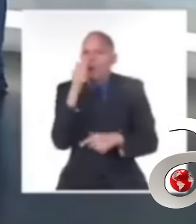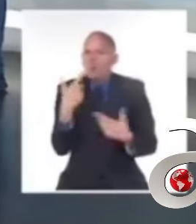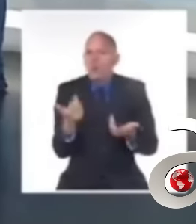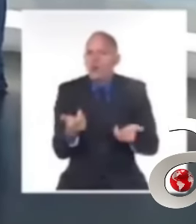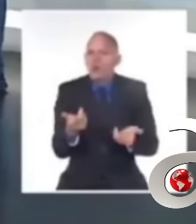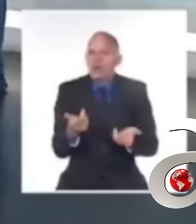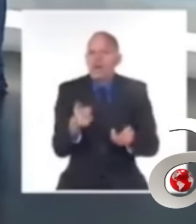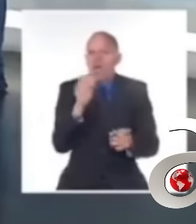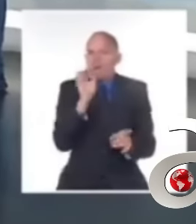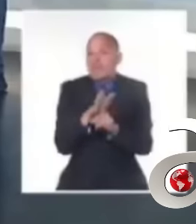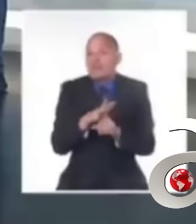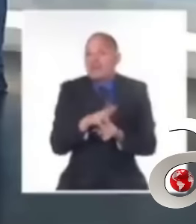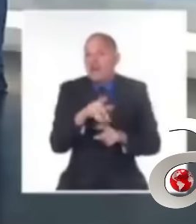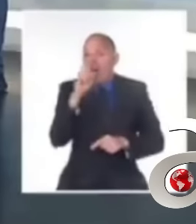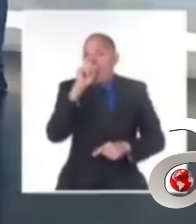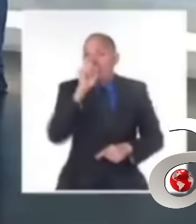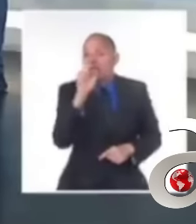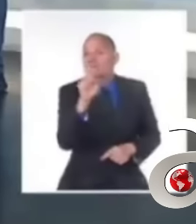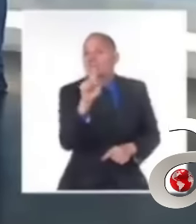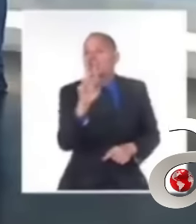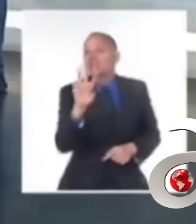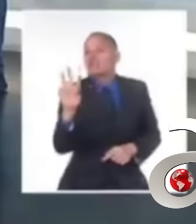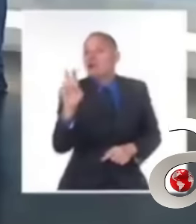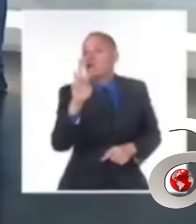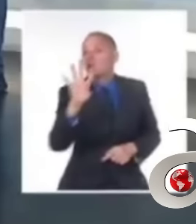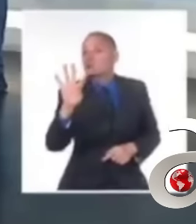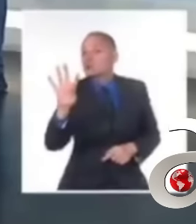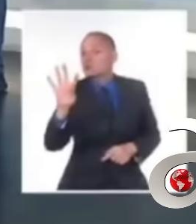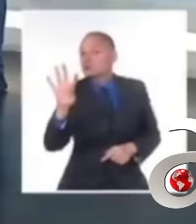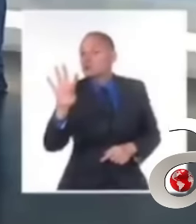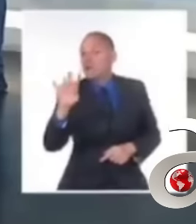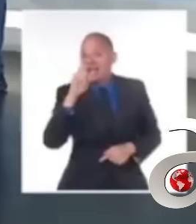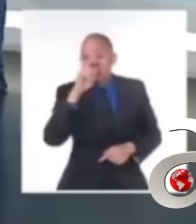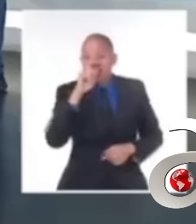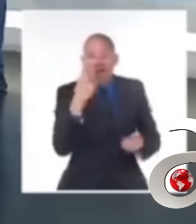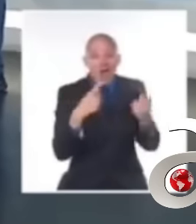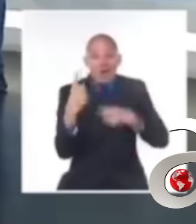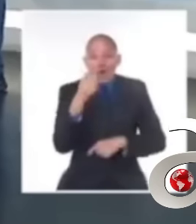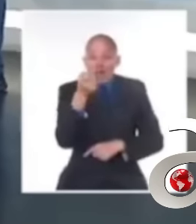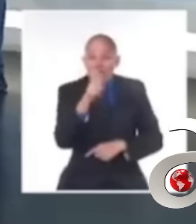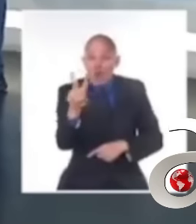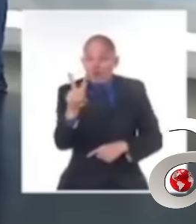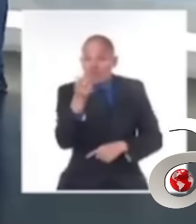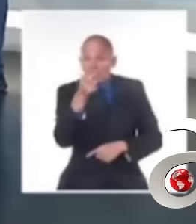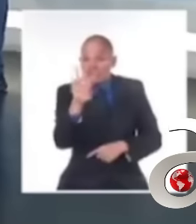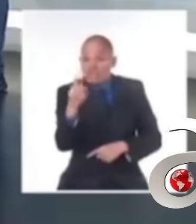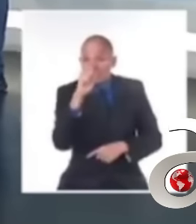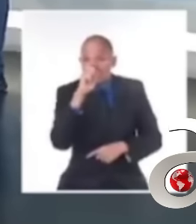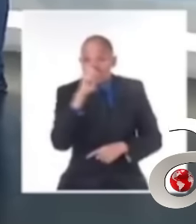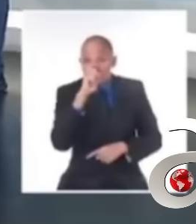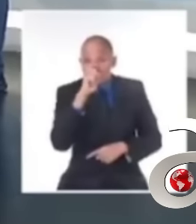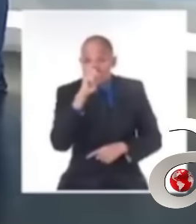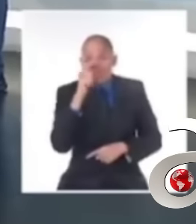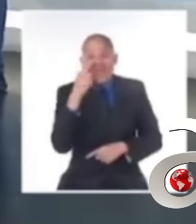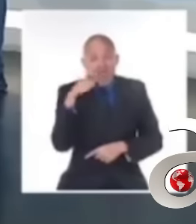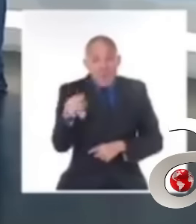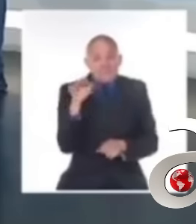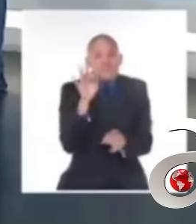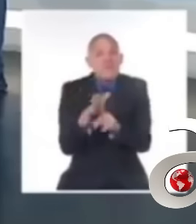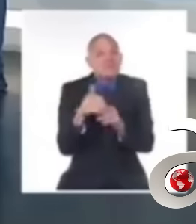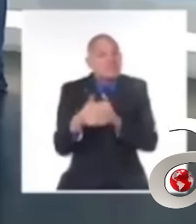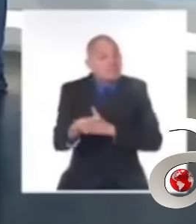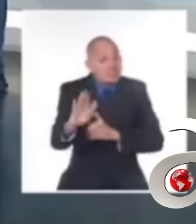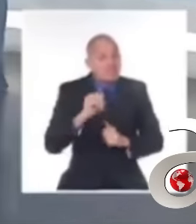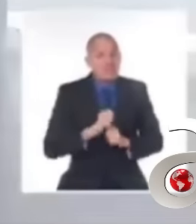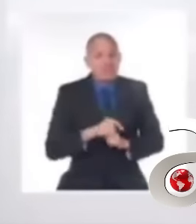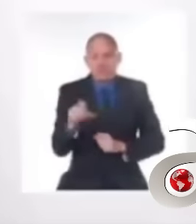entre 13 y 14 años. 13, 14 años. Y se han dado casos de niños entre 12 y 13 años que han consumido. Y 12 a 13 años. No quiere decir que ya estén enfermos, pero empiezan a consumir. Y eso es un